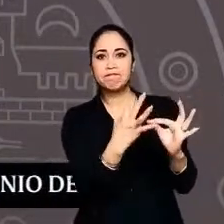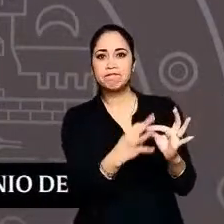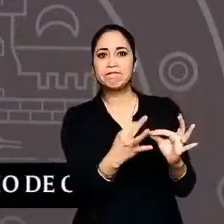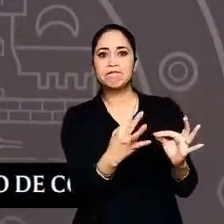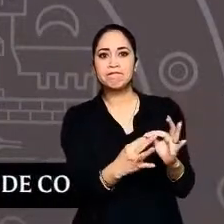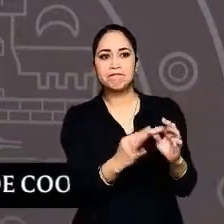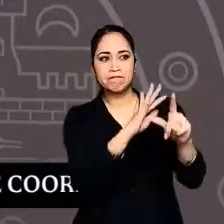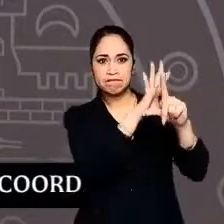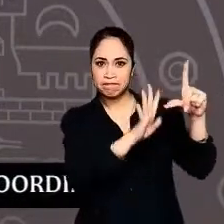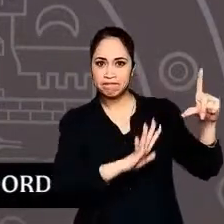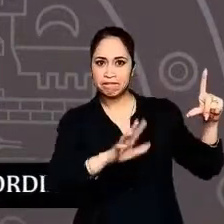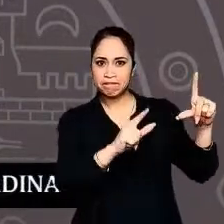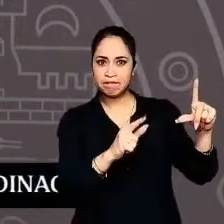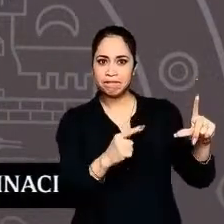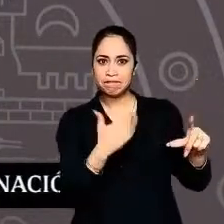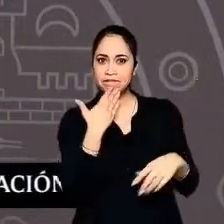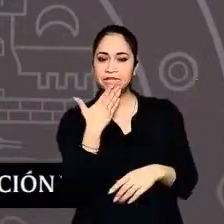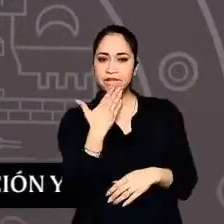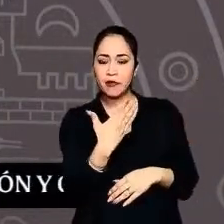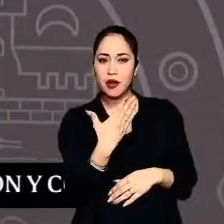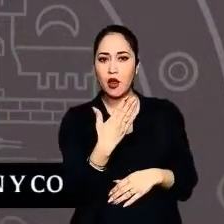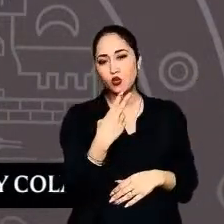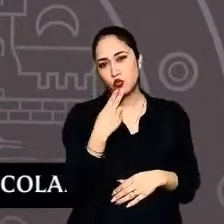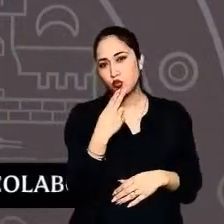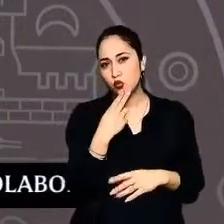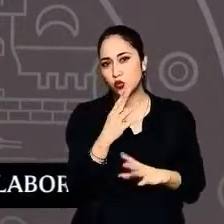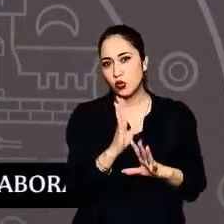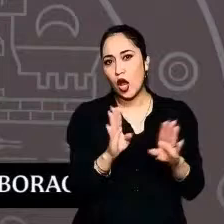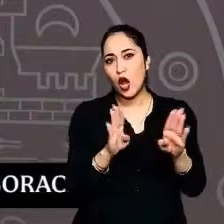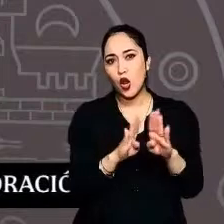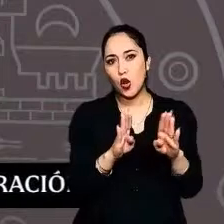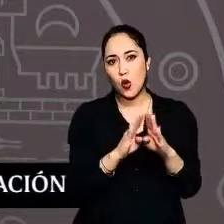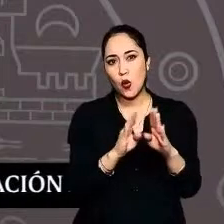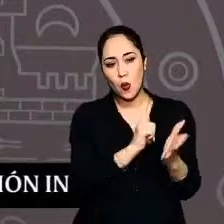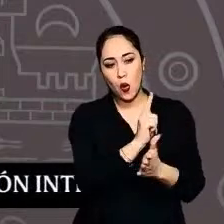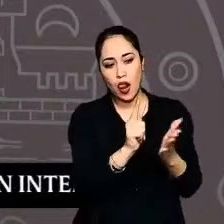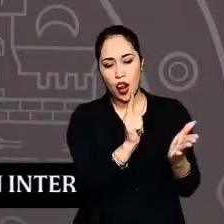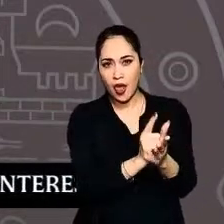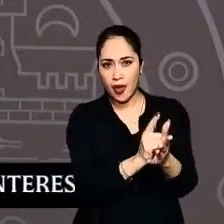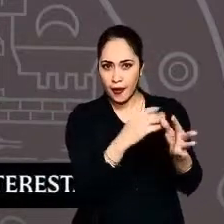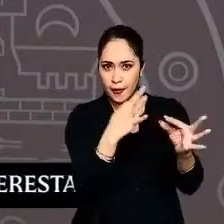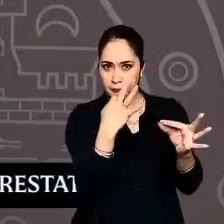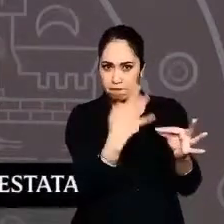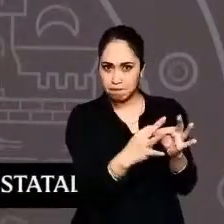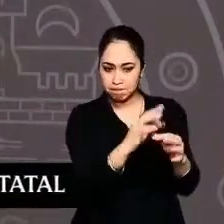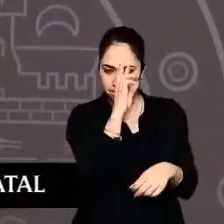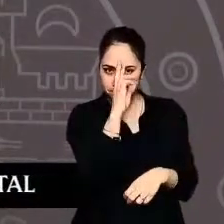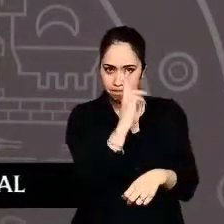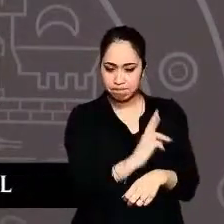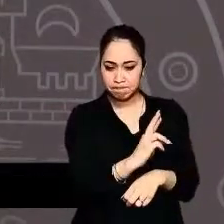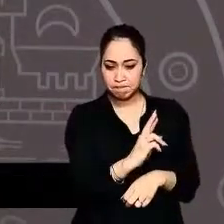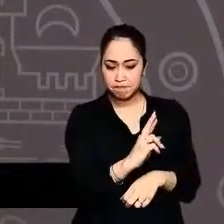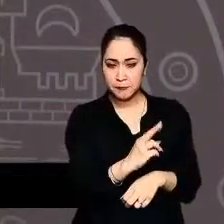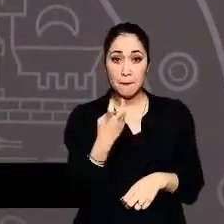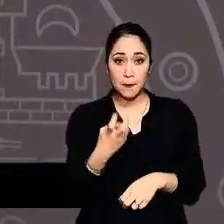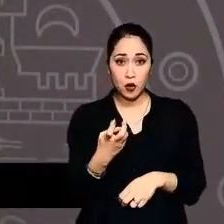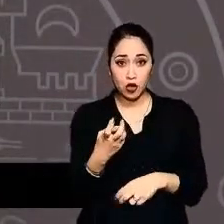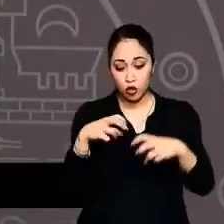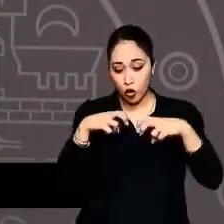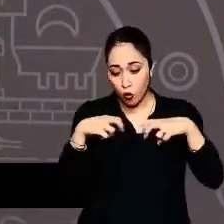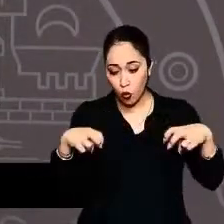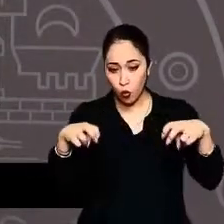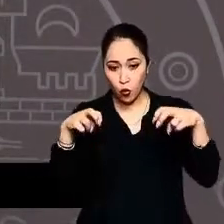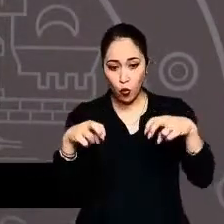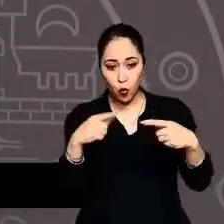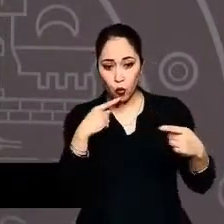en las cuales podamos colaborar en la persecución del delito. Y va a haber una mesa para efecto de ver lo relativo a